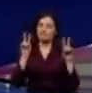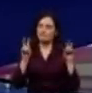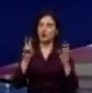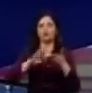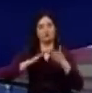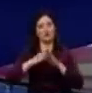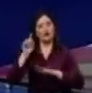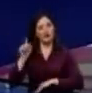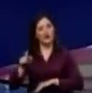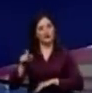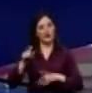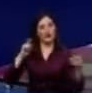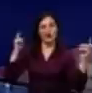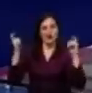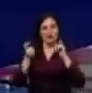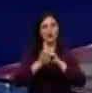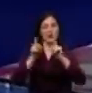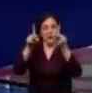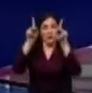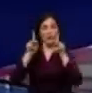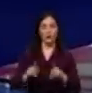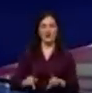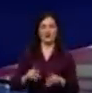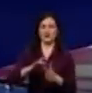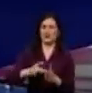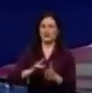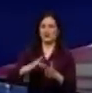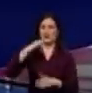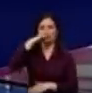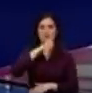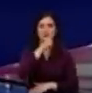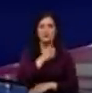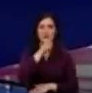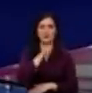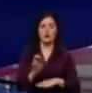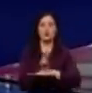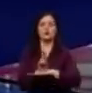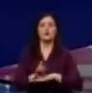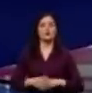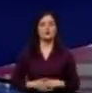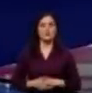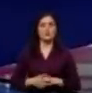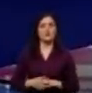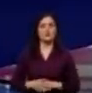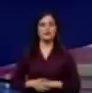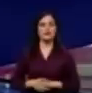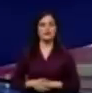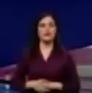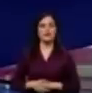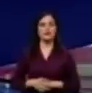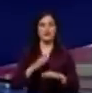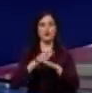la comunidad tiene que sacar ese puente porque es un peligro para los niños y para los ancianos que lo utilizan. Vamos hoy día más adelante a